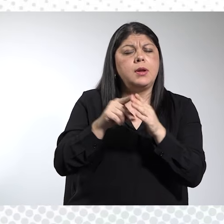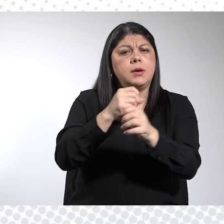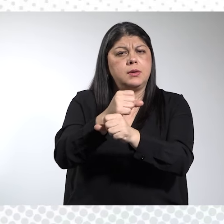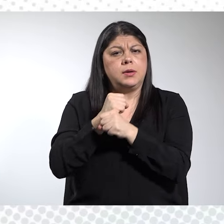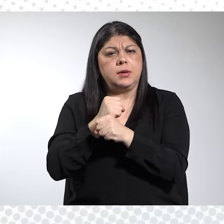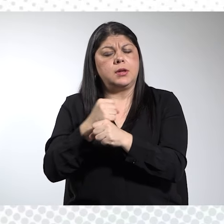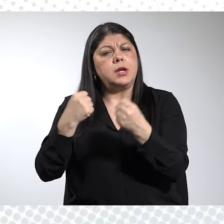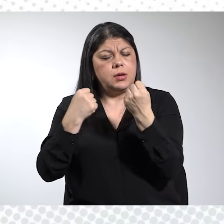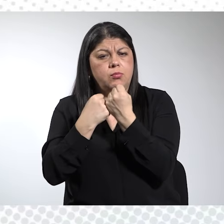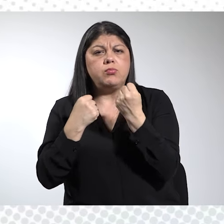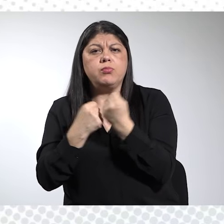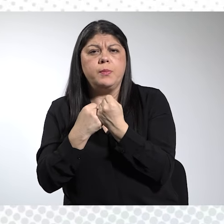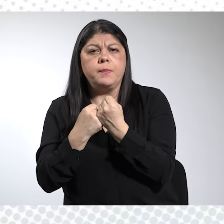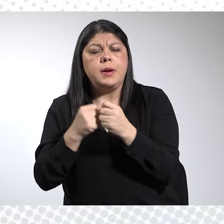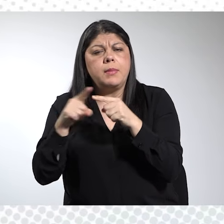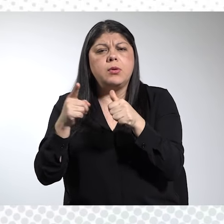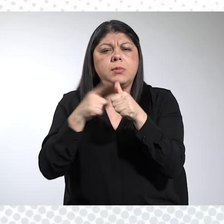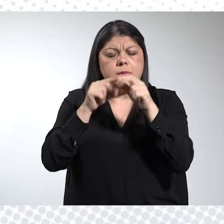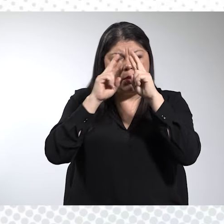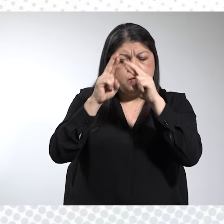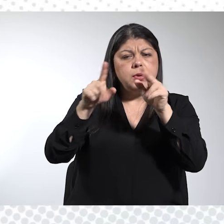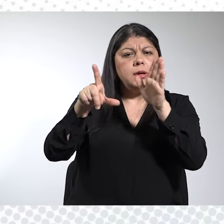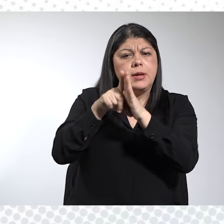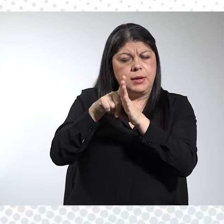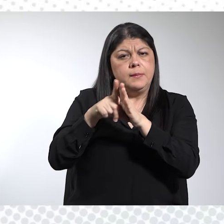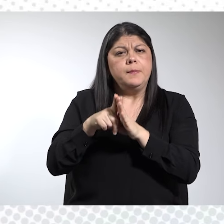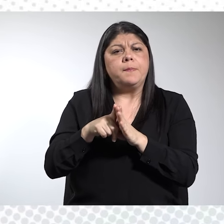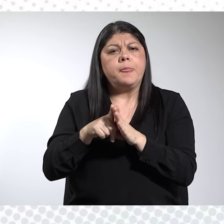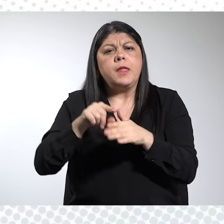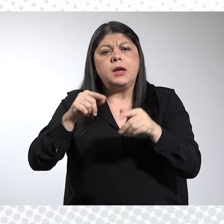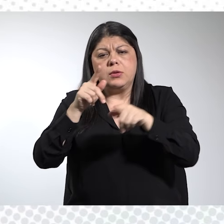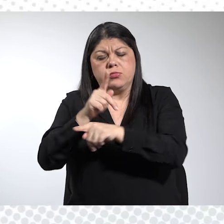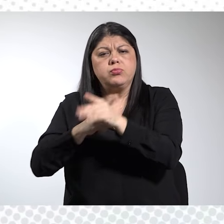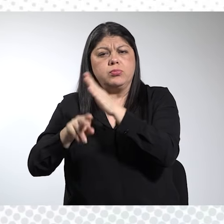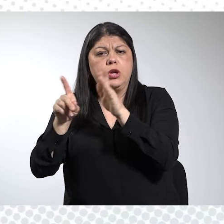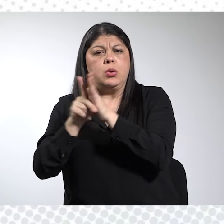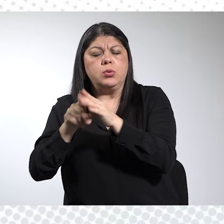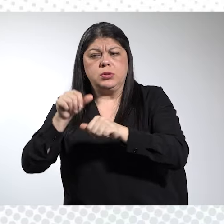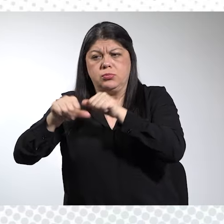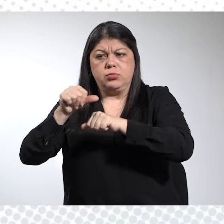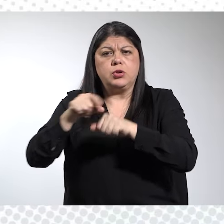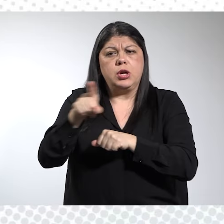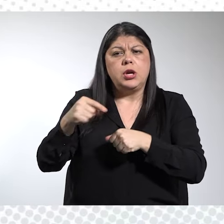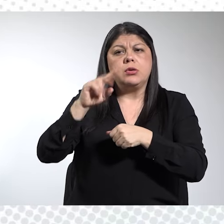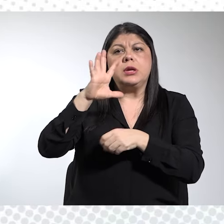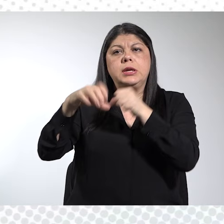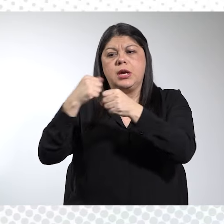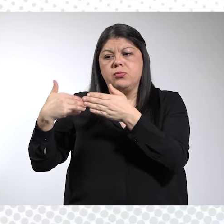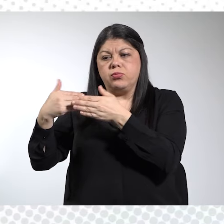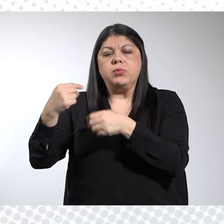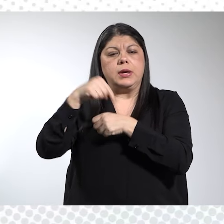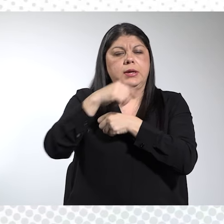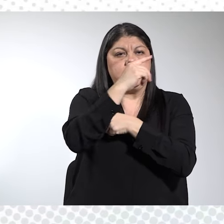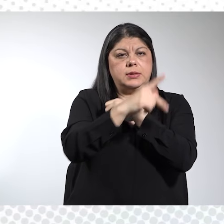la seguridad del respaldo y sobre todo el respeto jurídico a la legalidad sobre esta lucha de derechos que han hecho ellos por más de 15 años